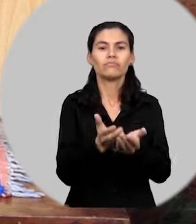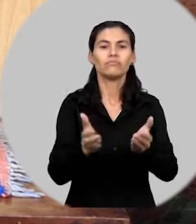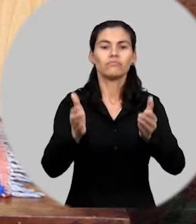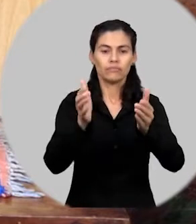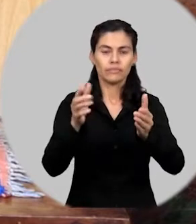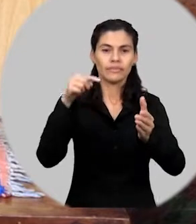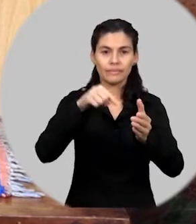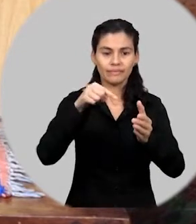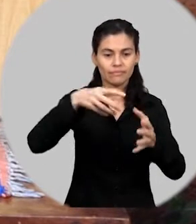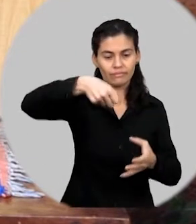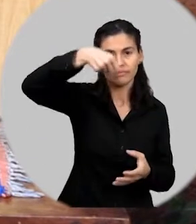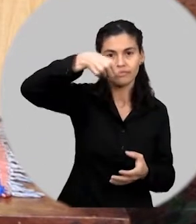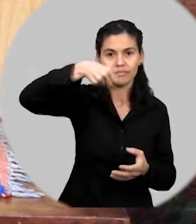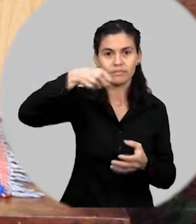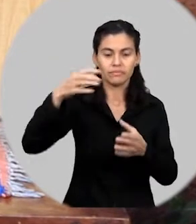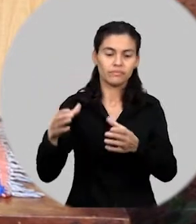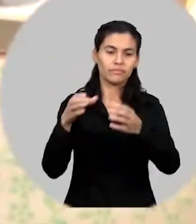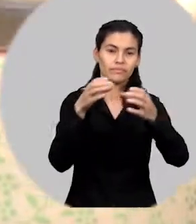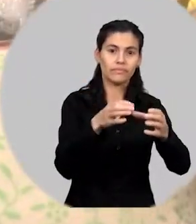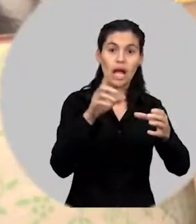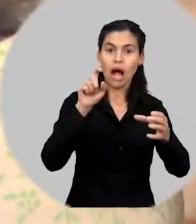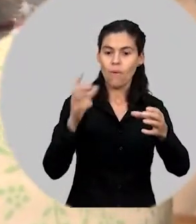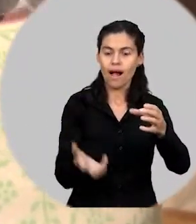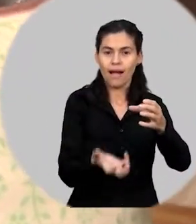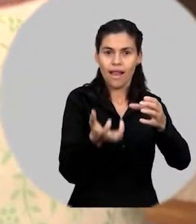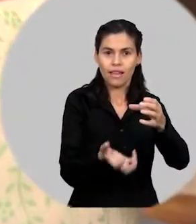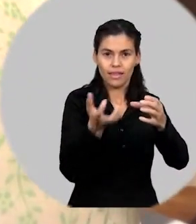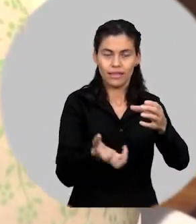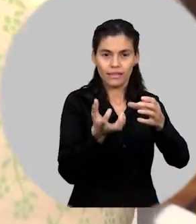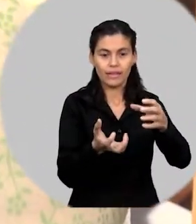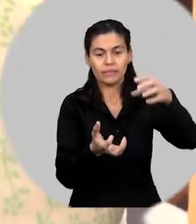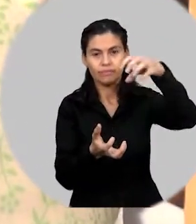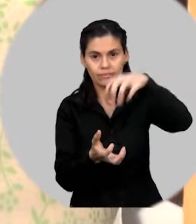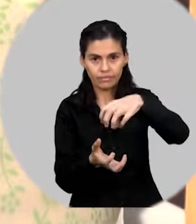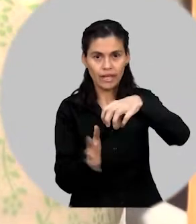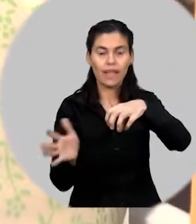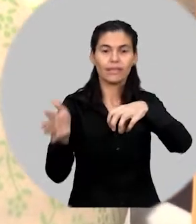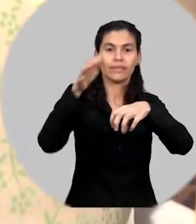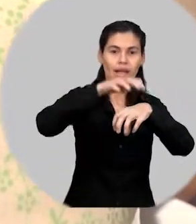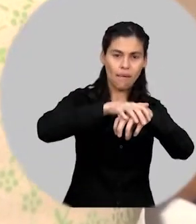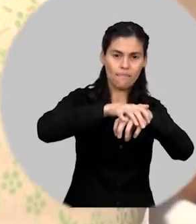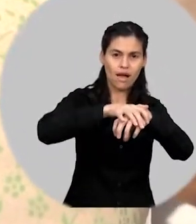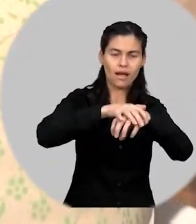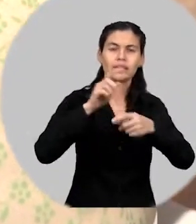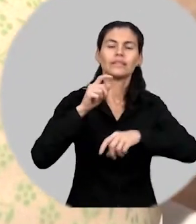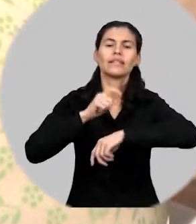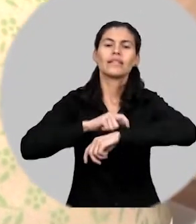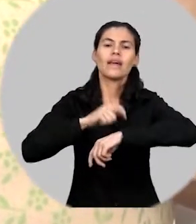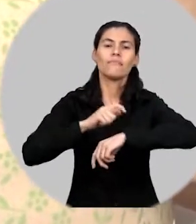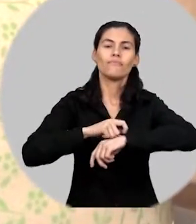deberíamos de colocar en una tetera con agua hirviendo y taparlas durante